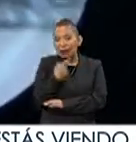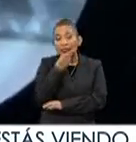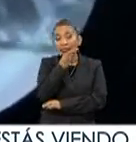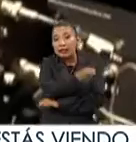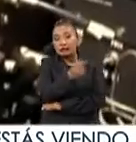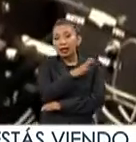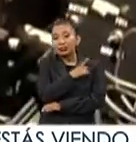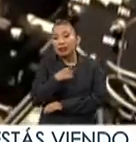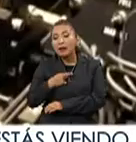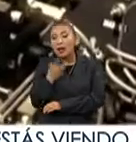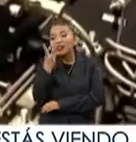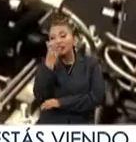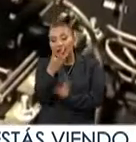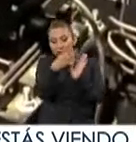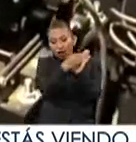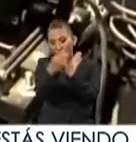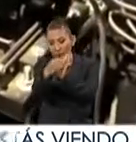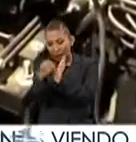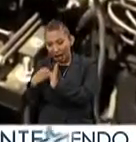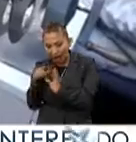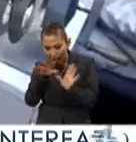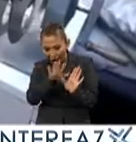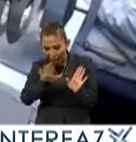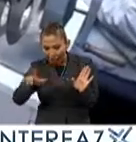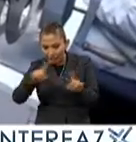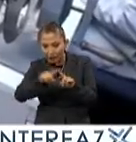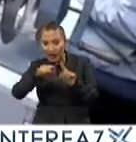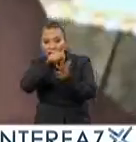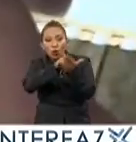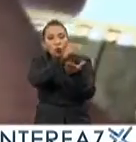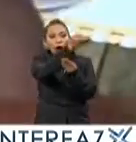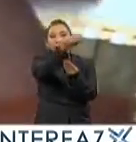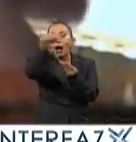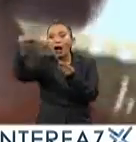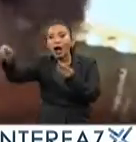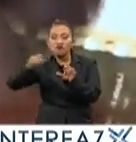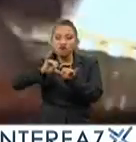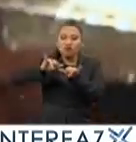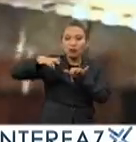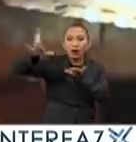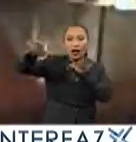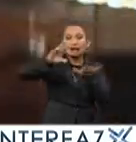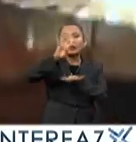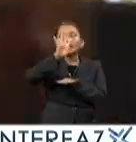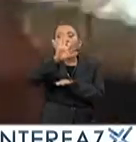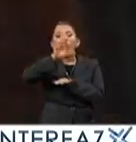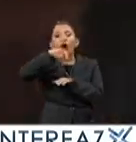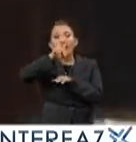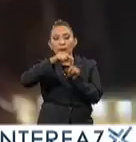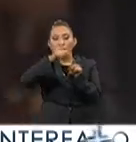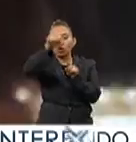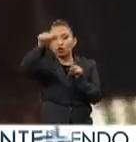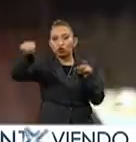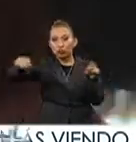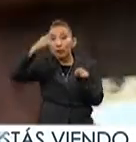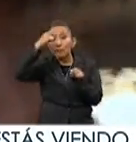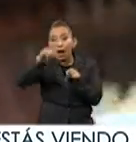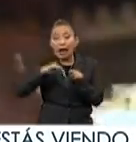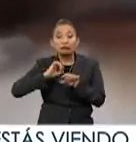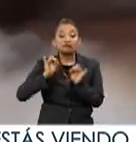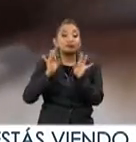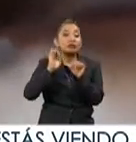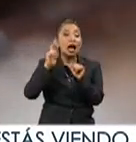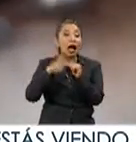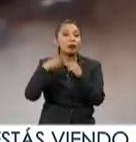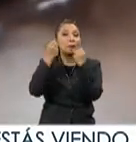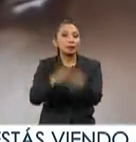que deben existir 3 ejemplares de cada obra en diferentes espacios con una distancia de por lo menos 5 kilómetros entre uno y otro para prevenir